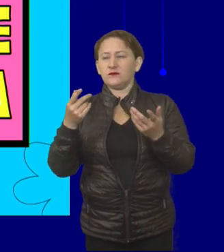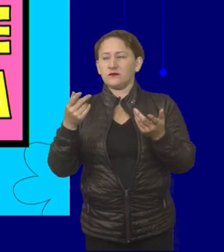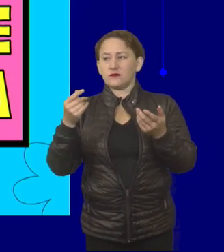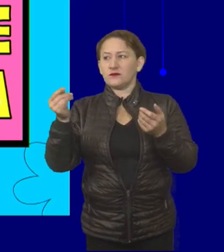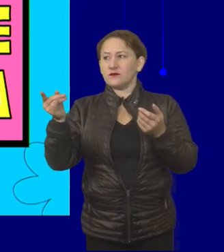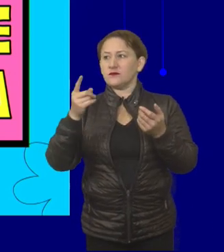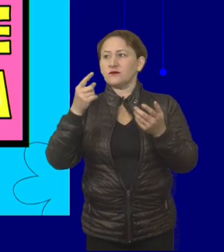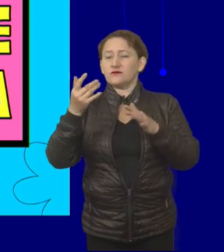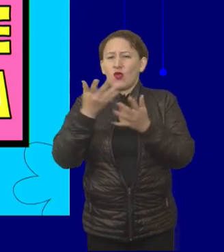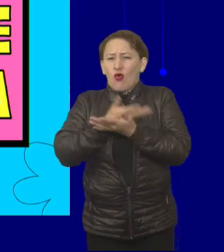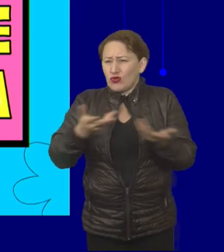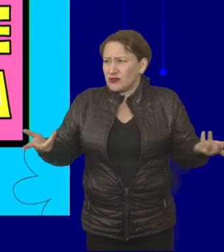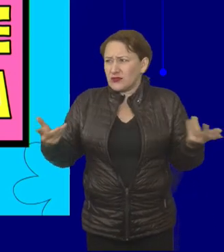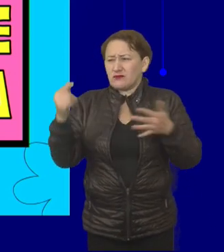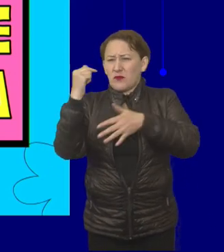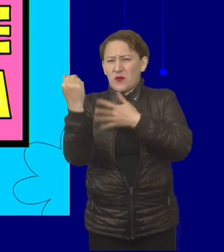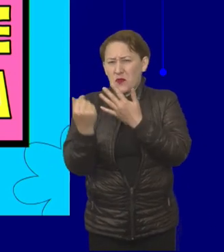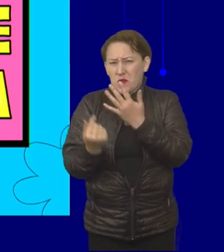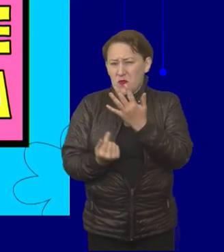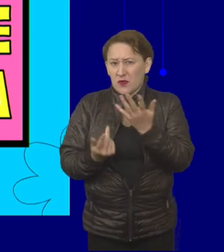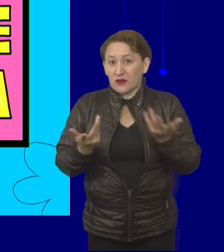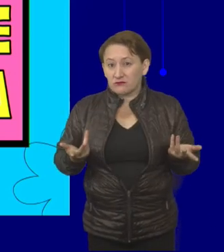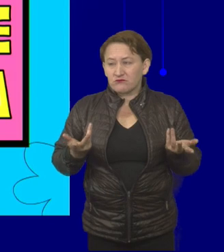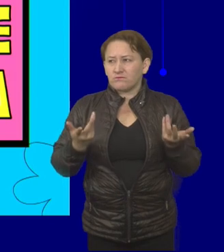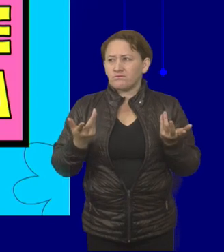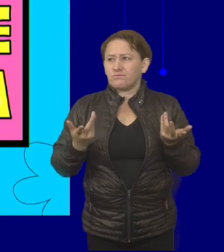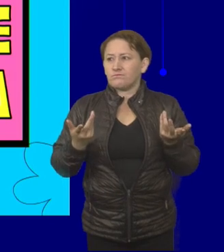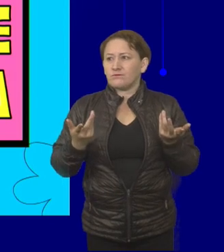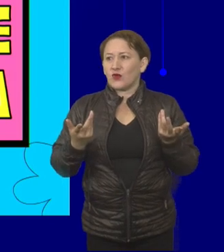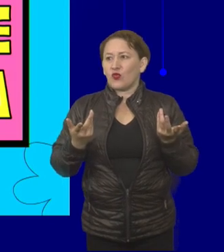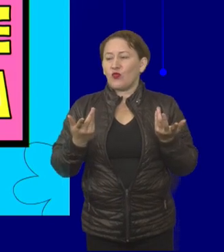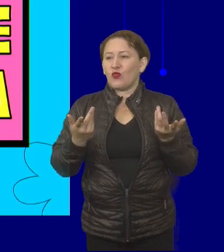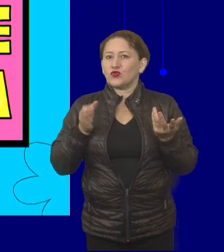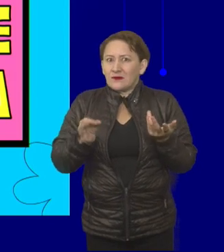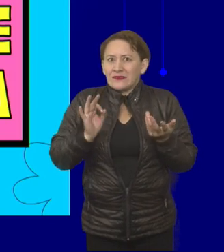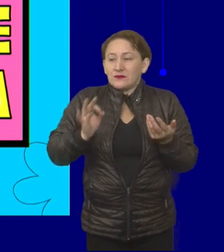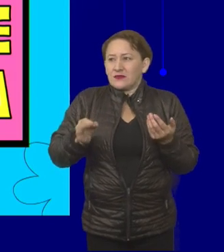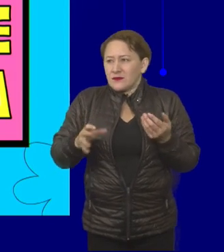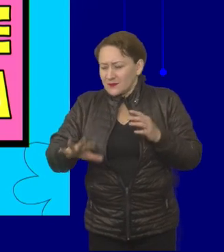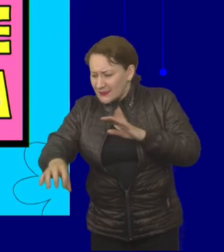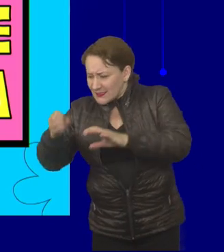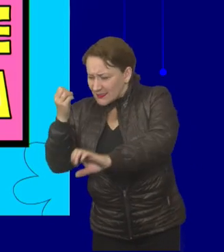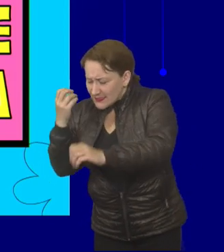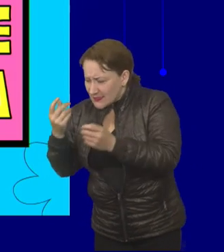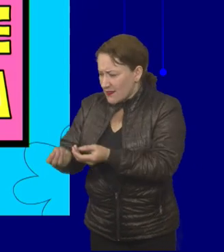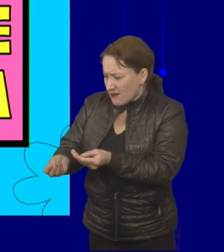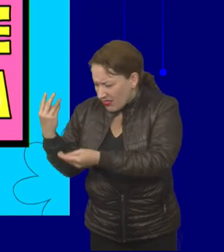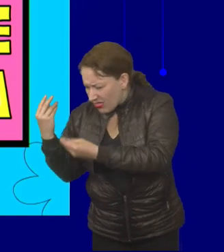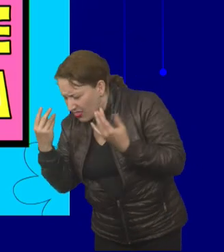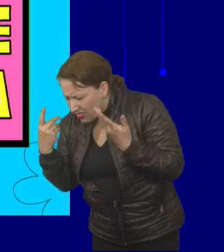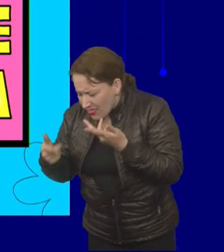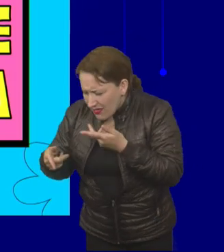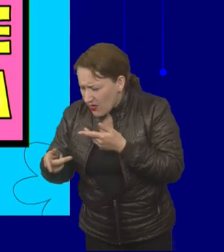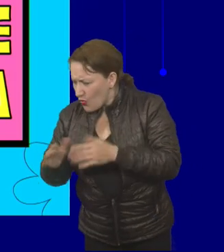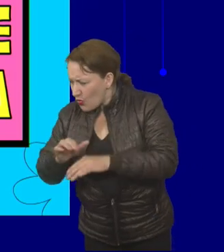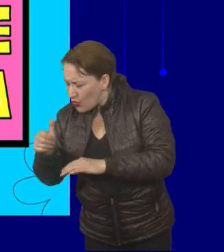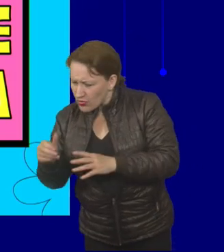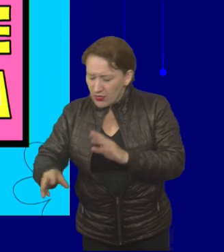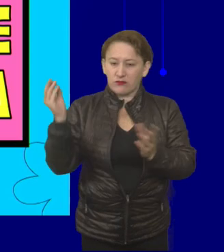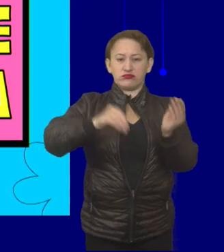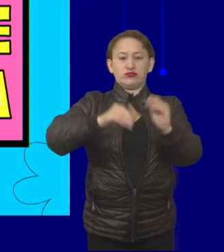con muchísimas cosas, de estar como todo el tiempo desarmando y armando vainas en la